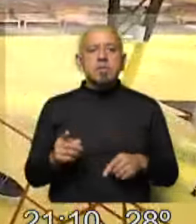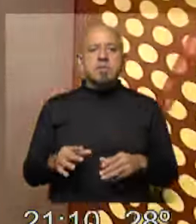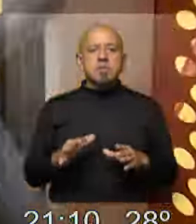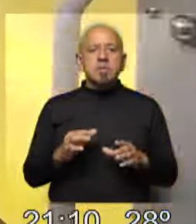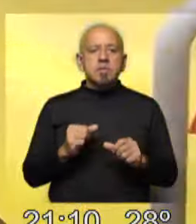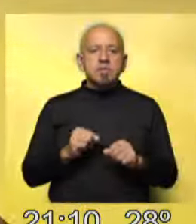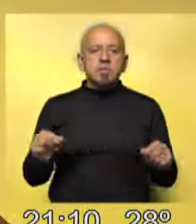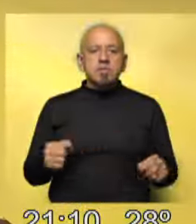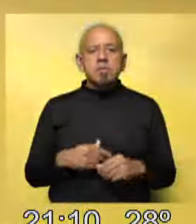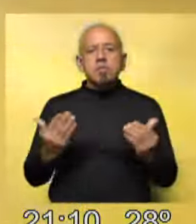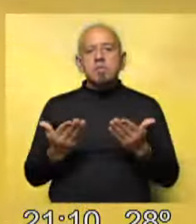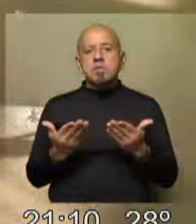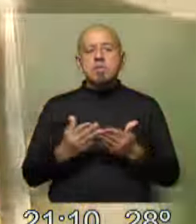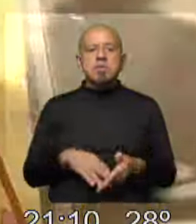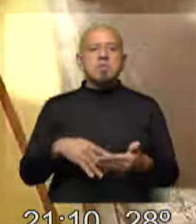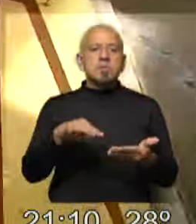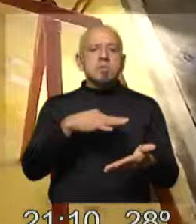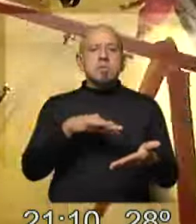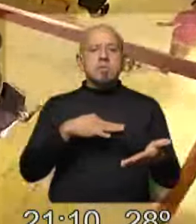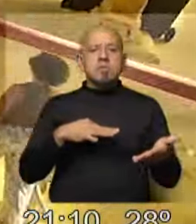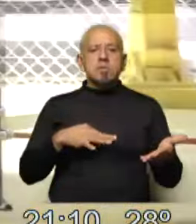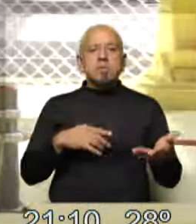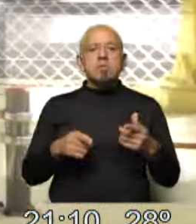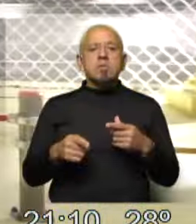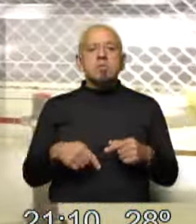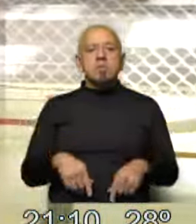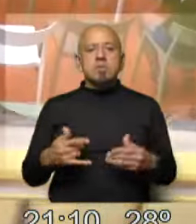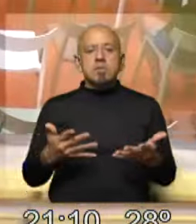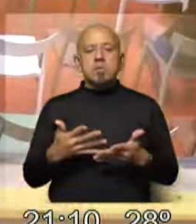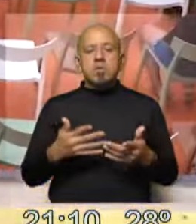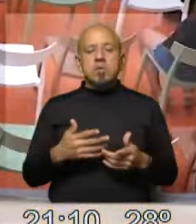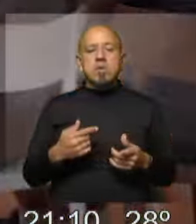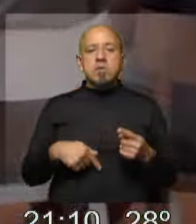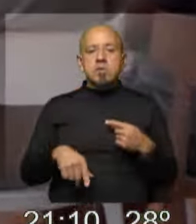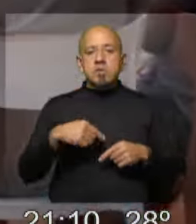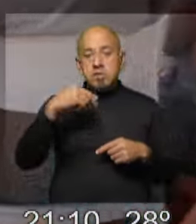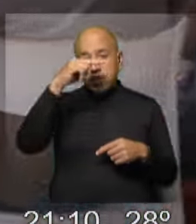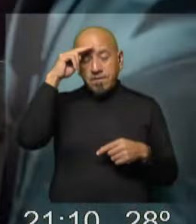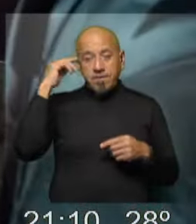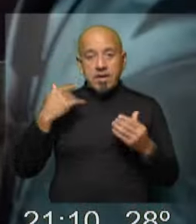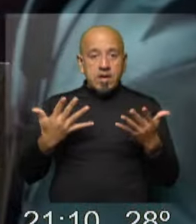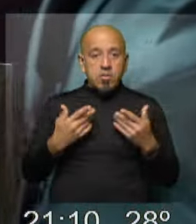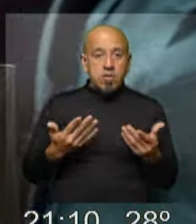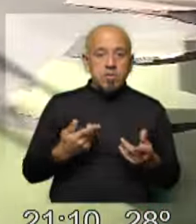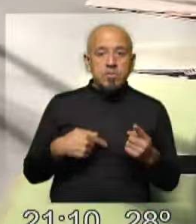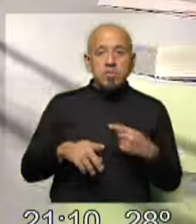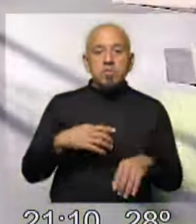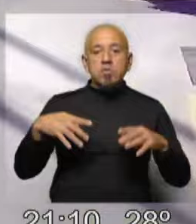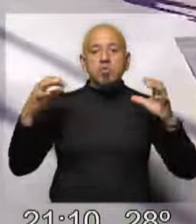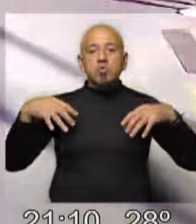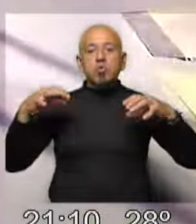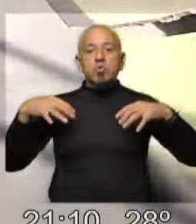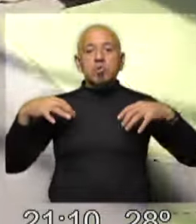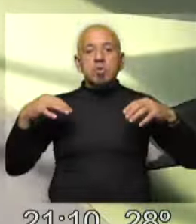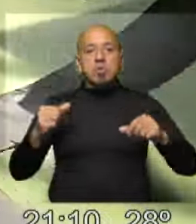venir ir a estudiar a leer lo que tiene esto de bueno es que ahora es verano no pero durante el invierno con lluvia uno también